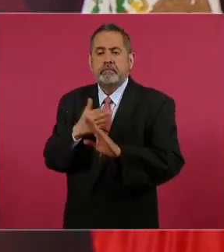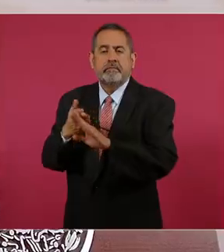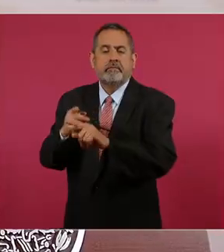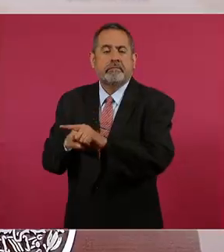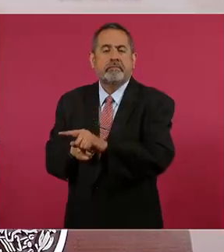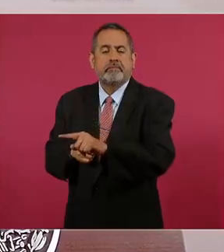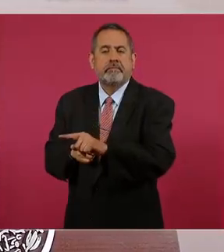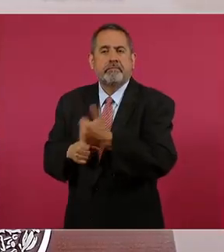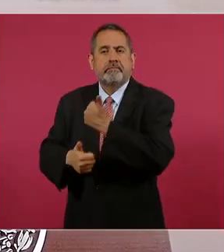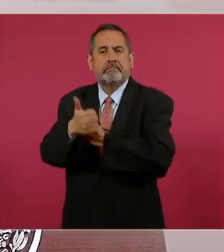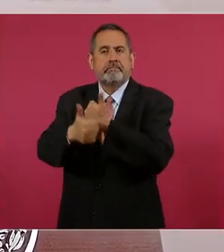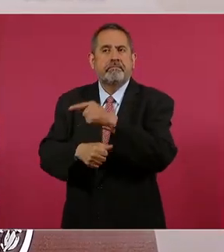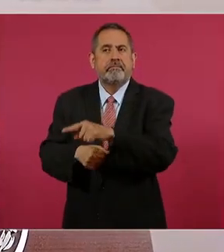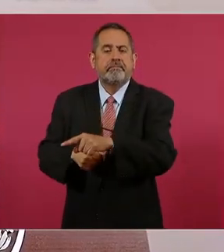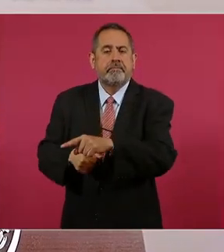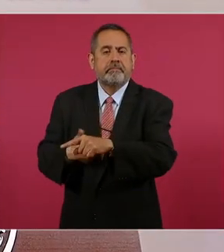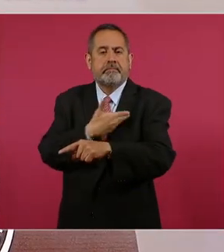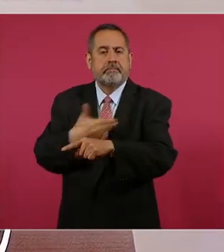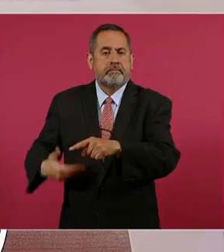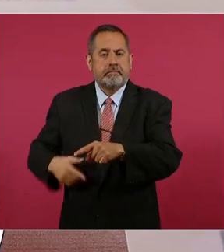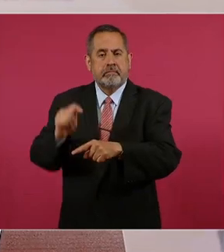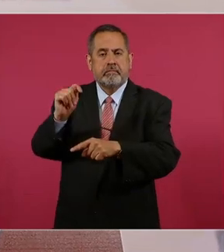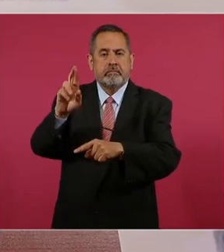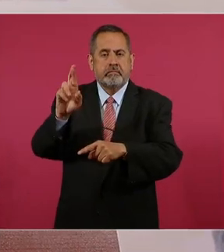el presidente Trump,